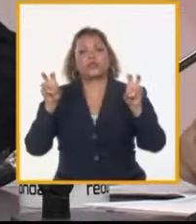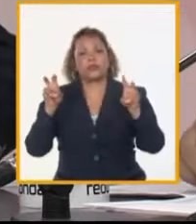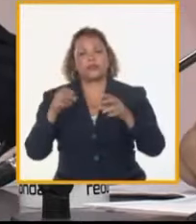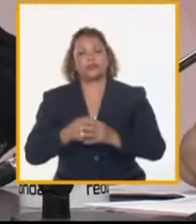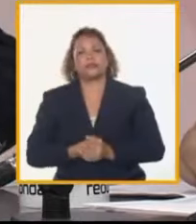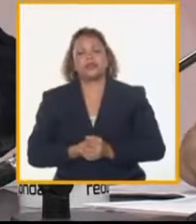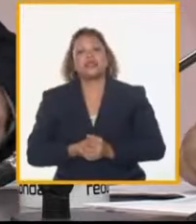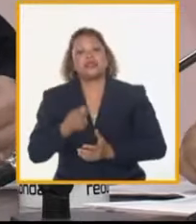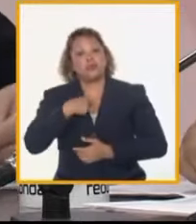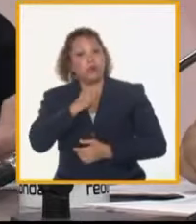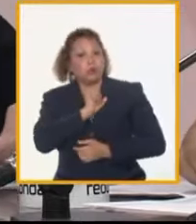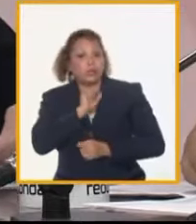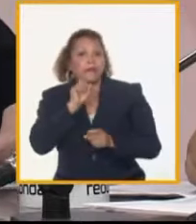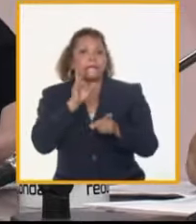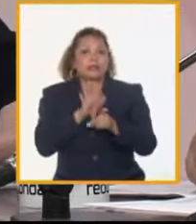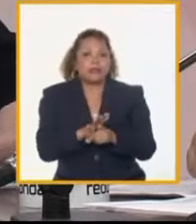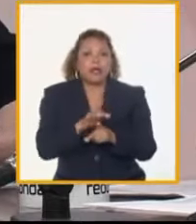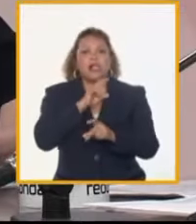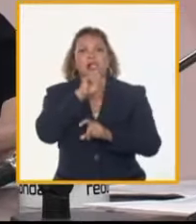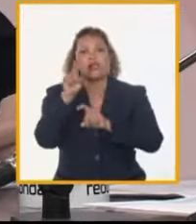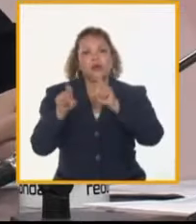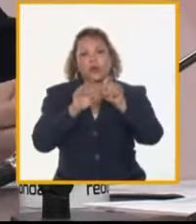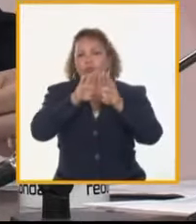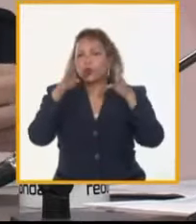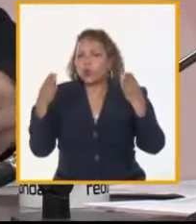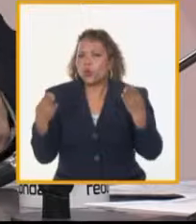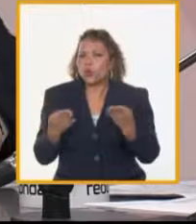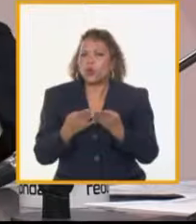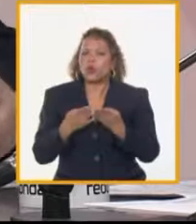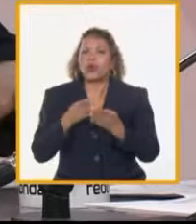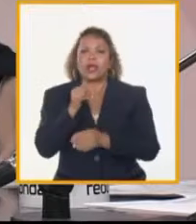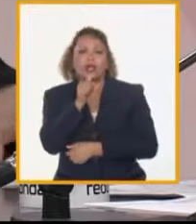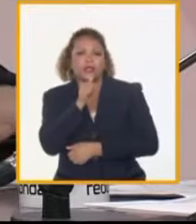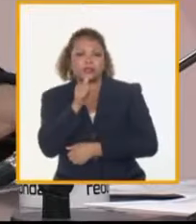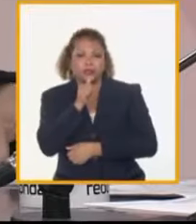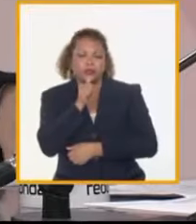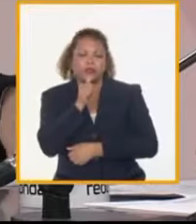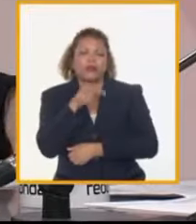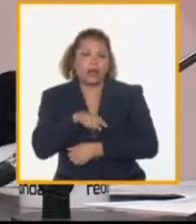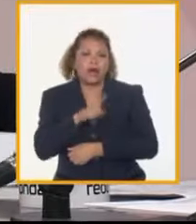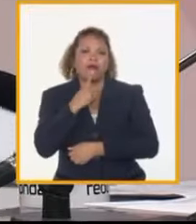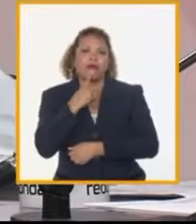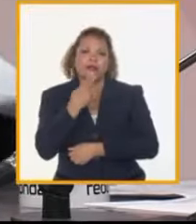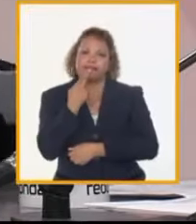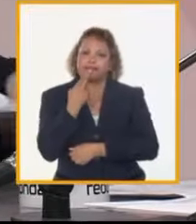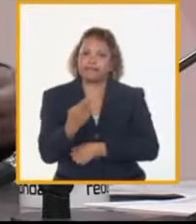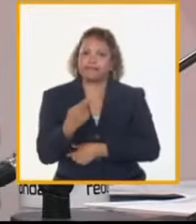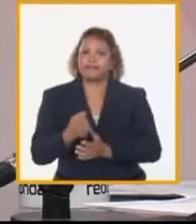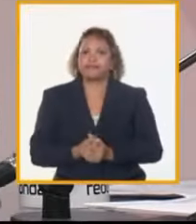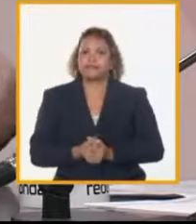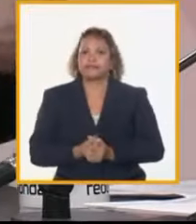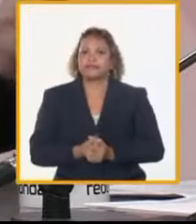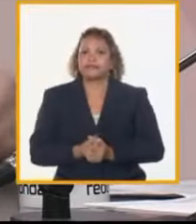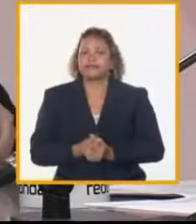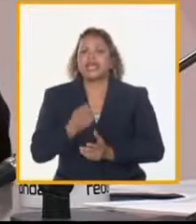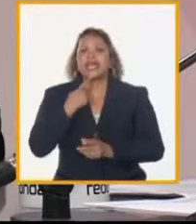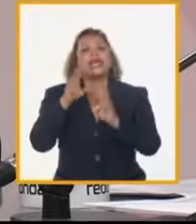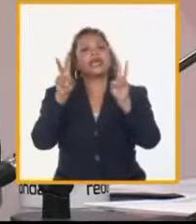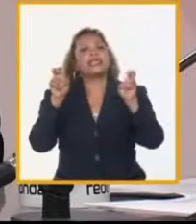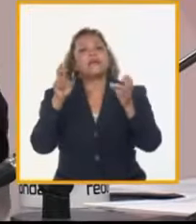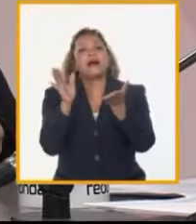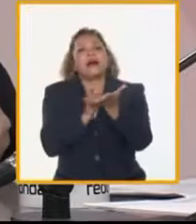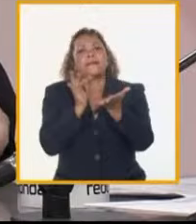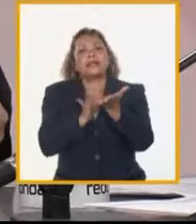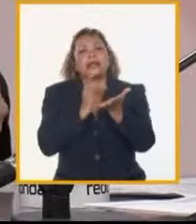con Walter sobre estos asuntos que ustedes han puesto sobre la mesa. El tema de la APK Viajando, Walter, sabíamos que iba a ser uno de los temas,